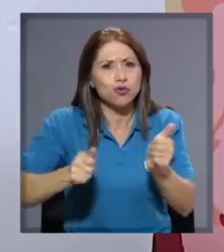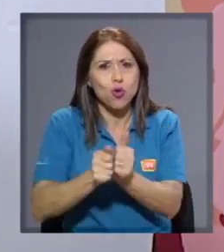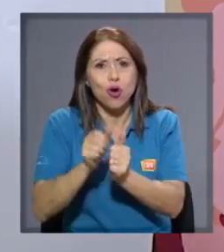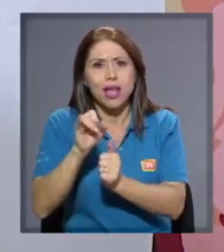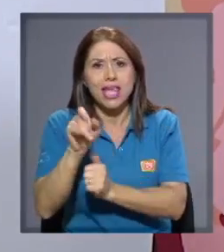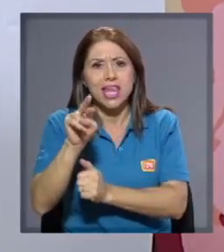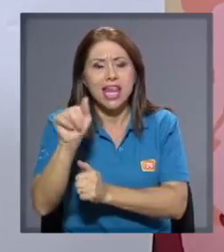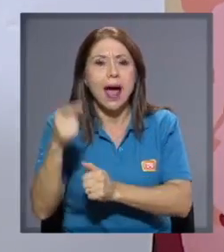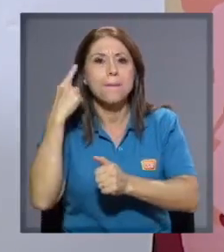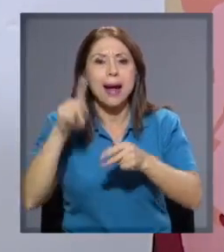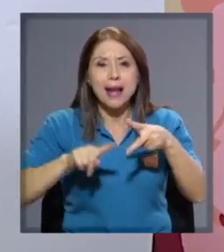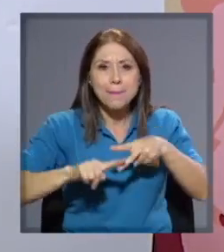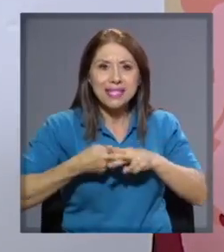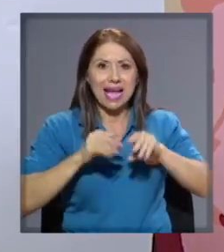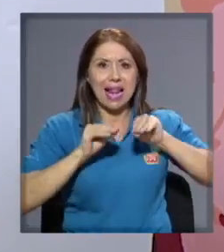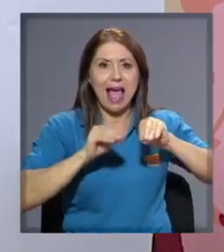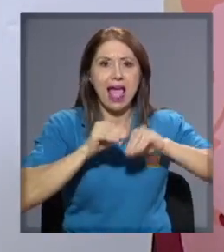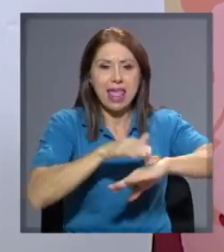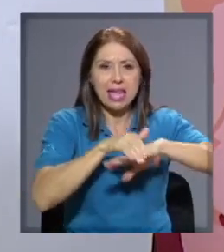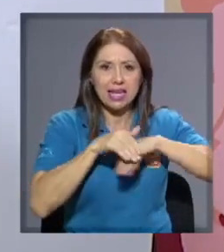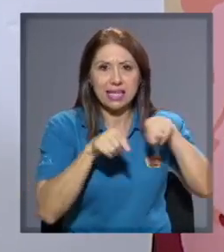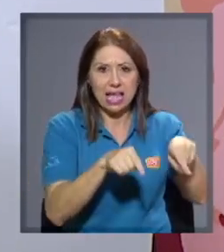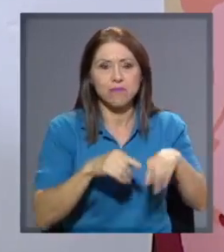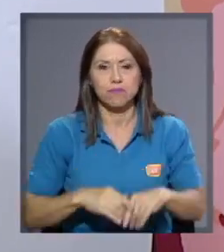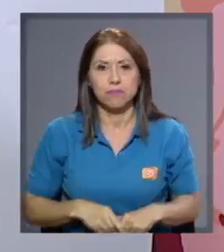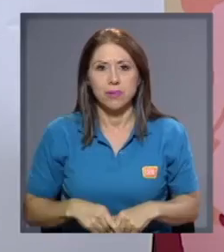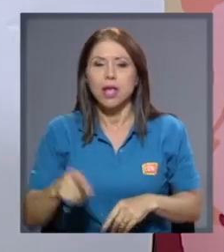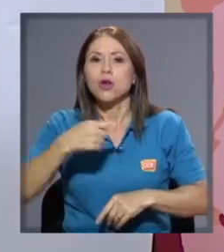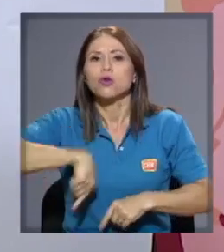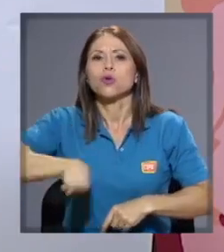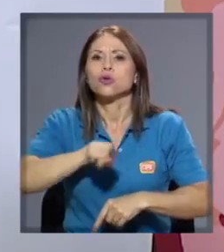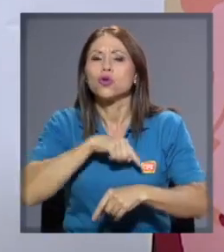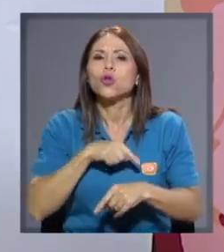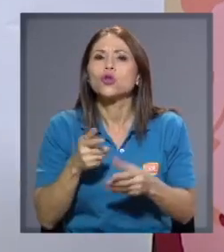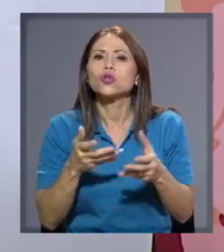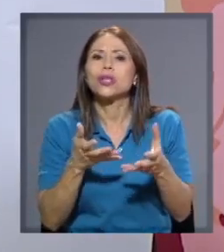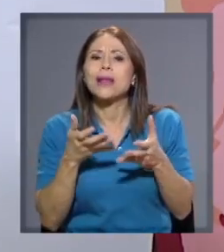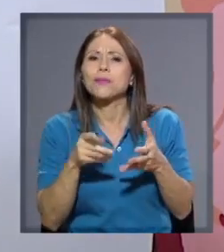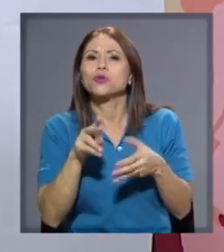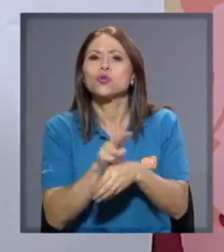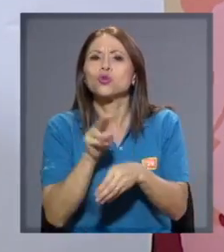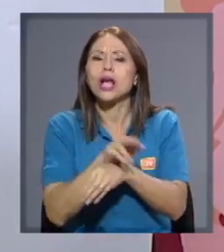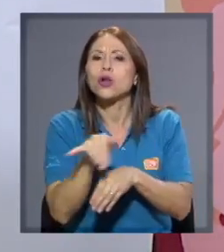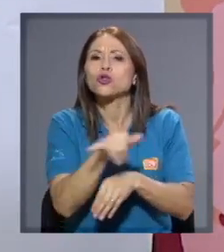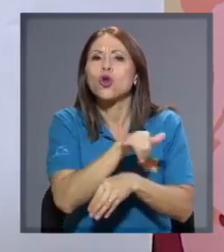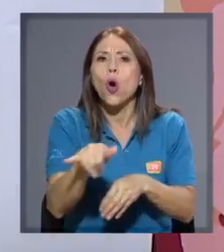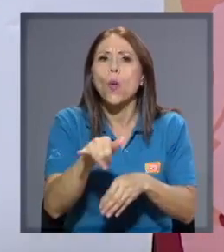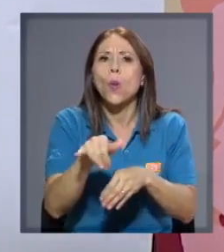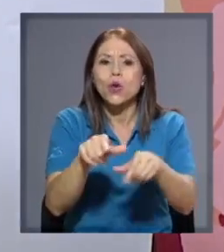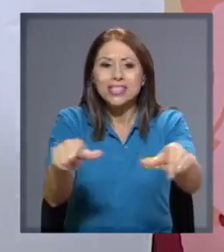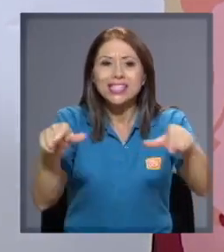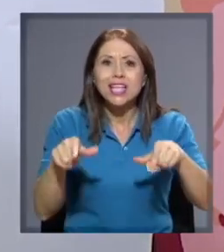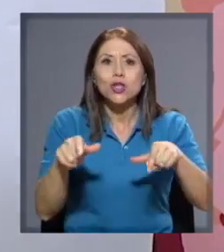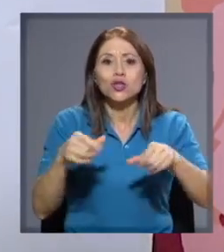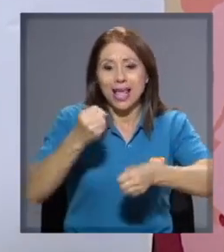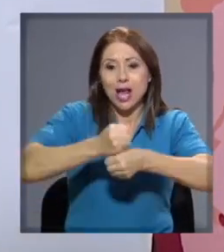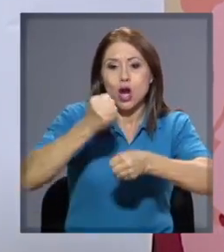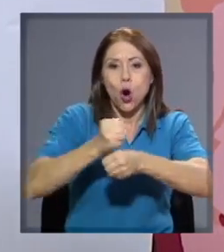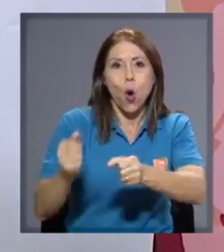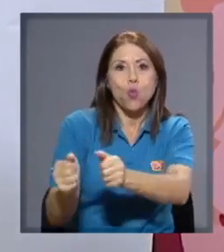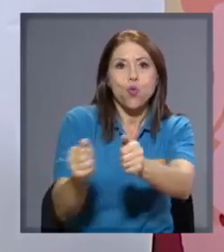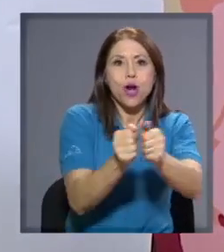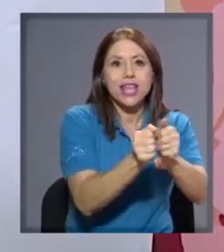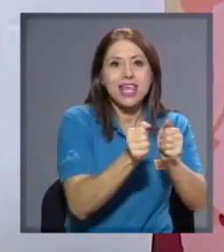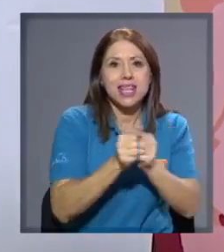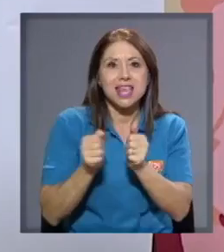para empezar a dar clases de inglés ahí estamos usted generando para usarlos de sitios de coworking estamos trabajando en el hecho de que